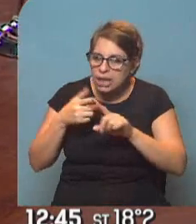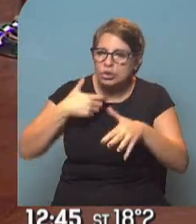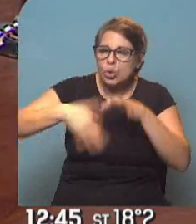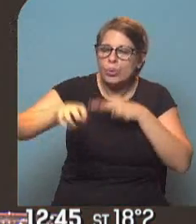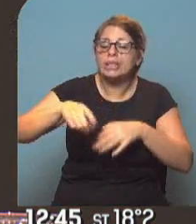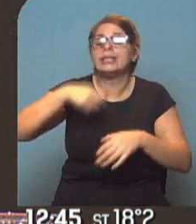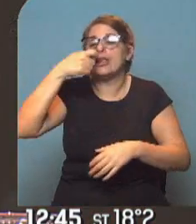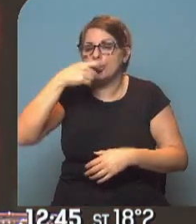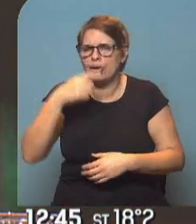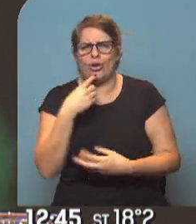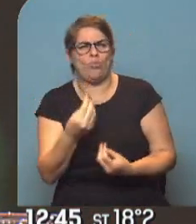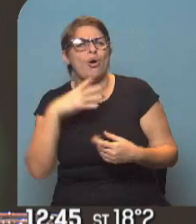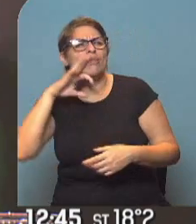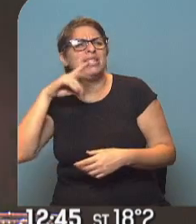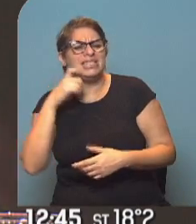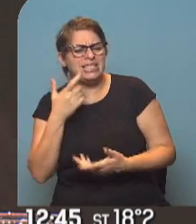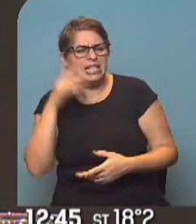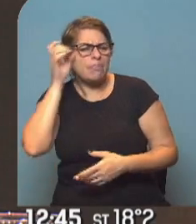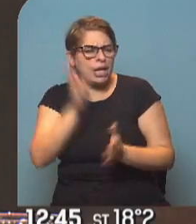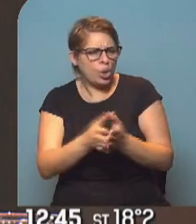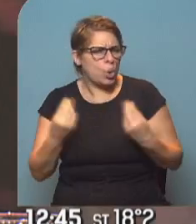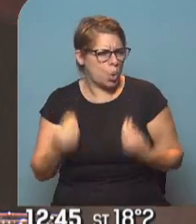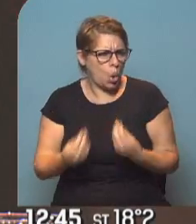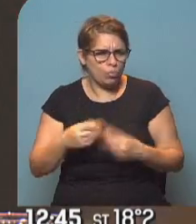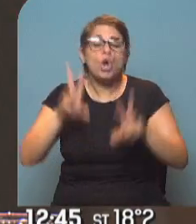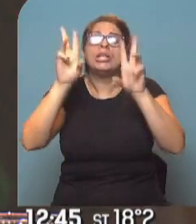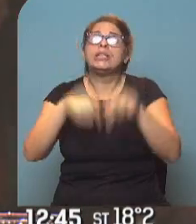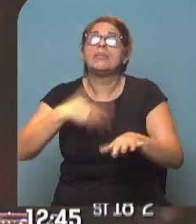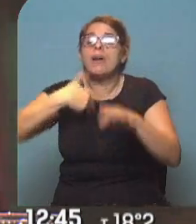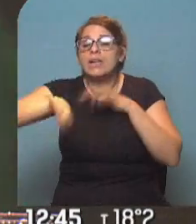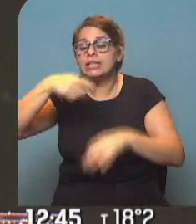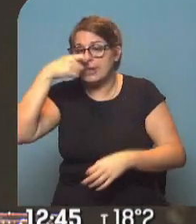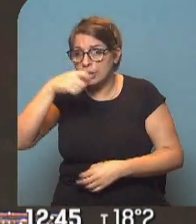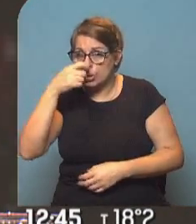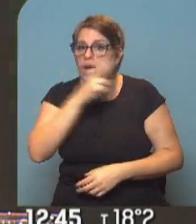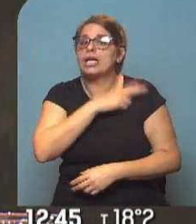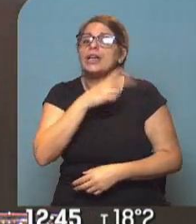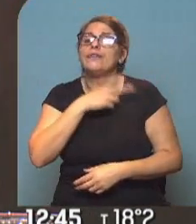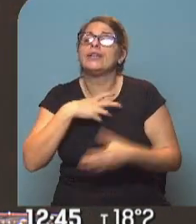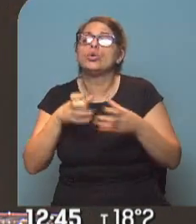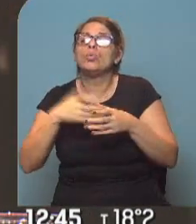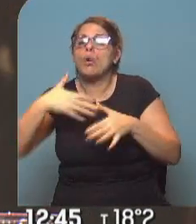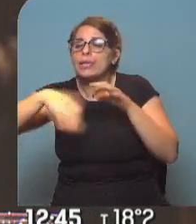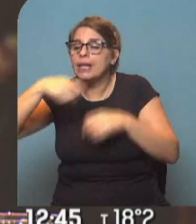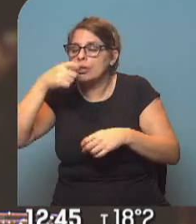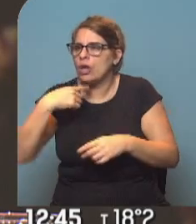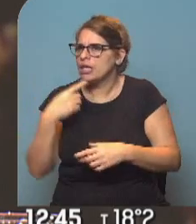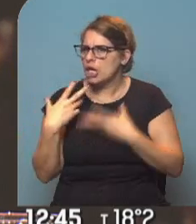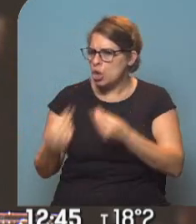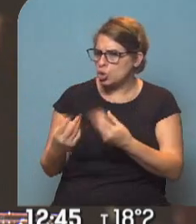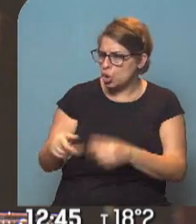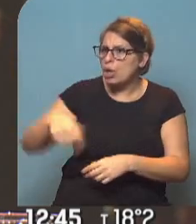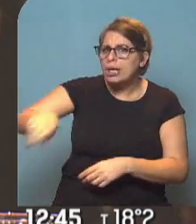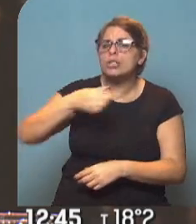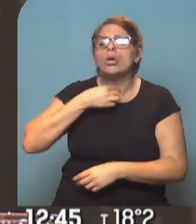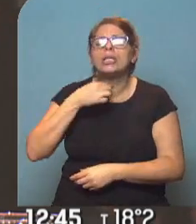De entrada uno dice, ¿cómo amnistía contra los vinculados con el tema del narcotráfico? Entonces los jefes de los cárteles, ellos insisten en que no, que en realidad lo que ellos